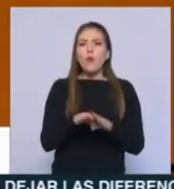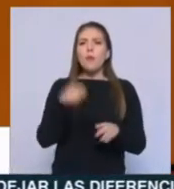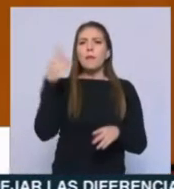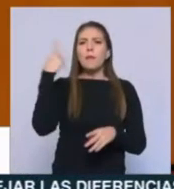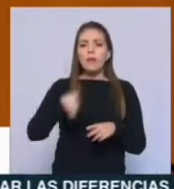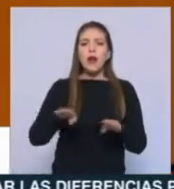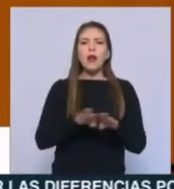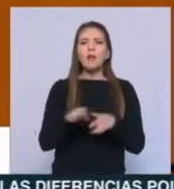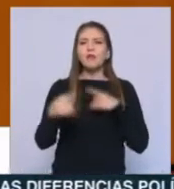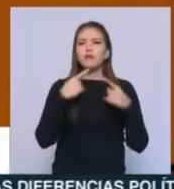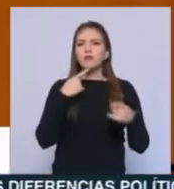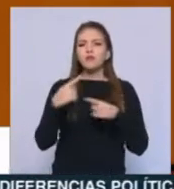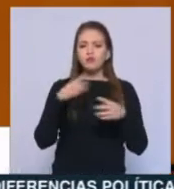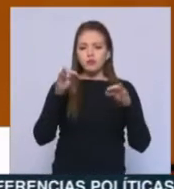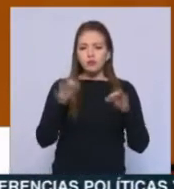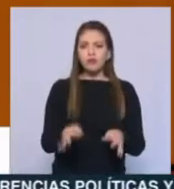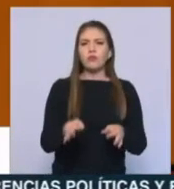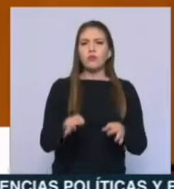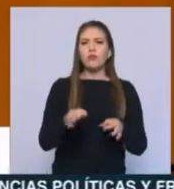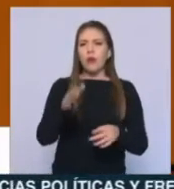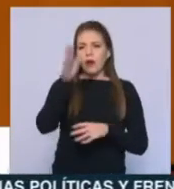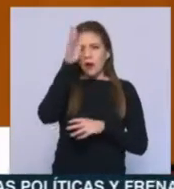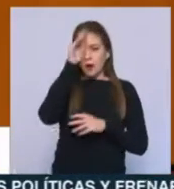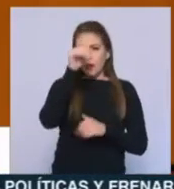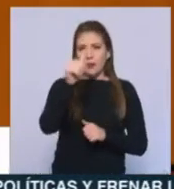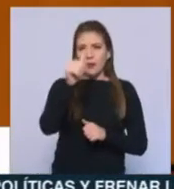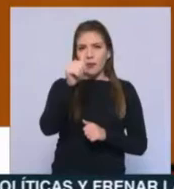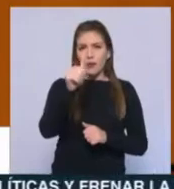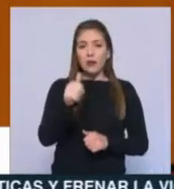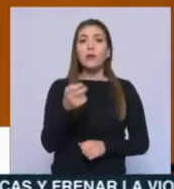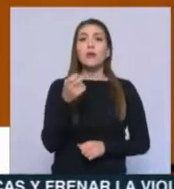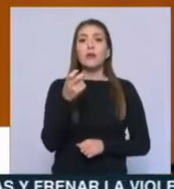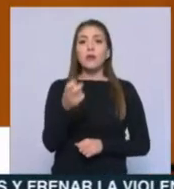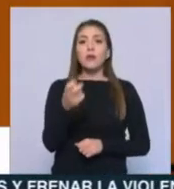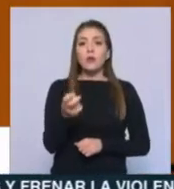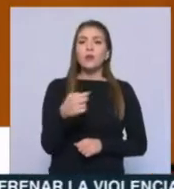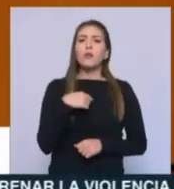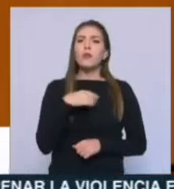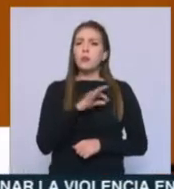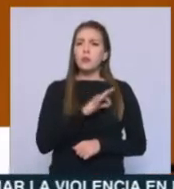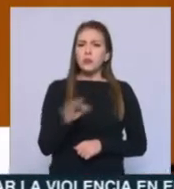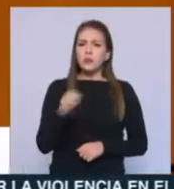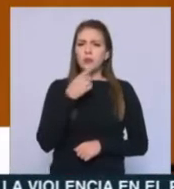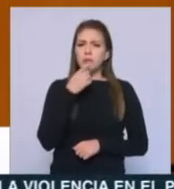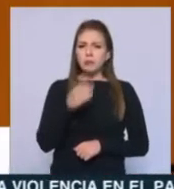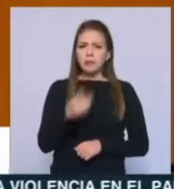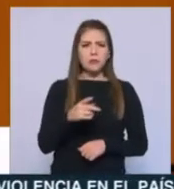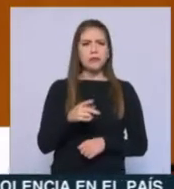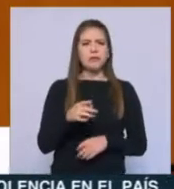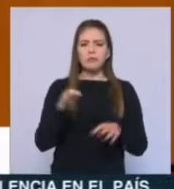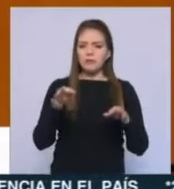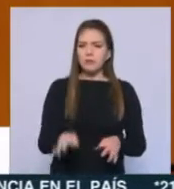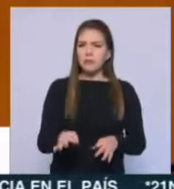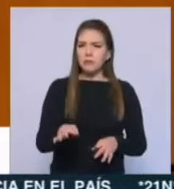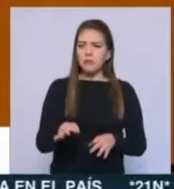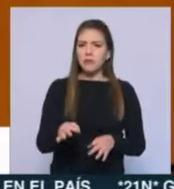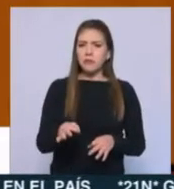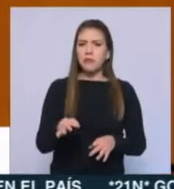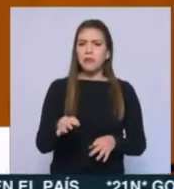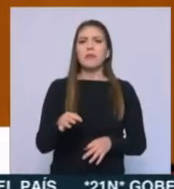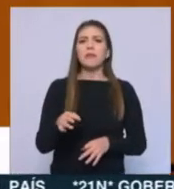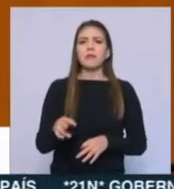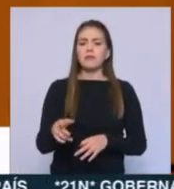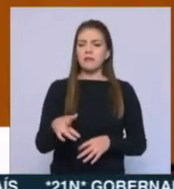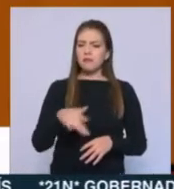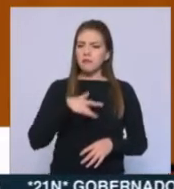esta negociación en curso, por lo que puedo afirmar con toda certidumbre y